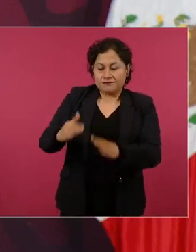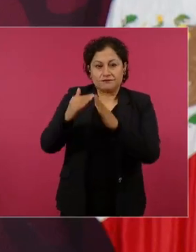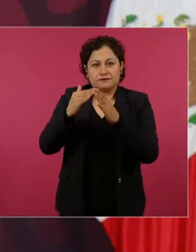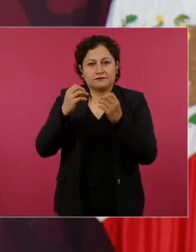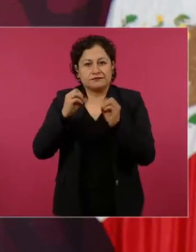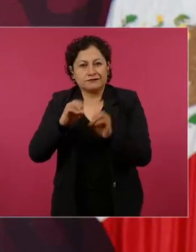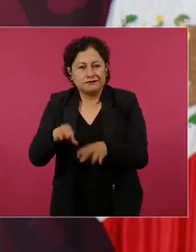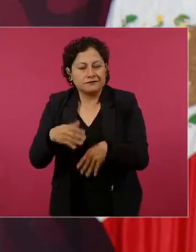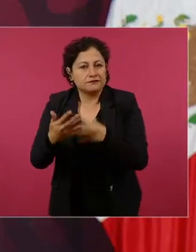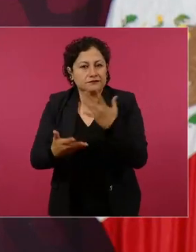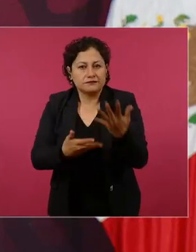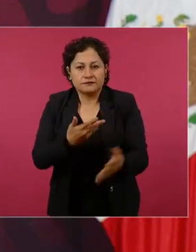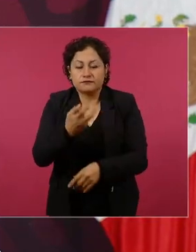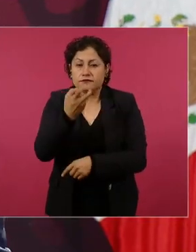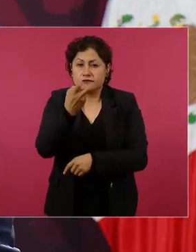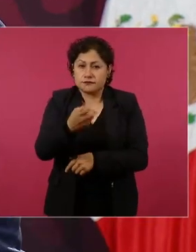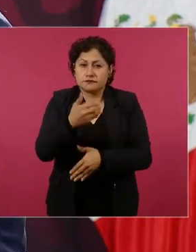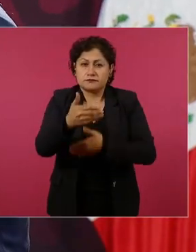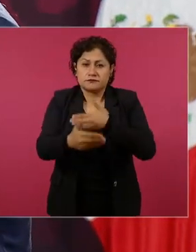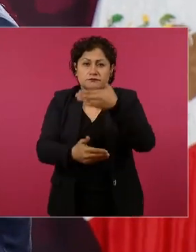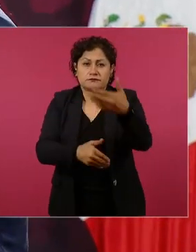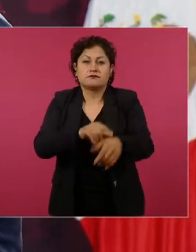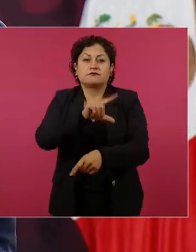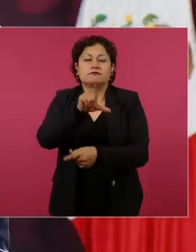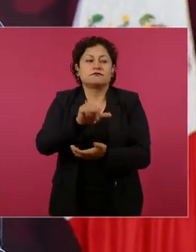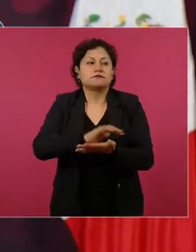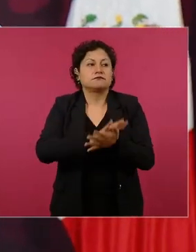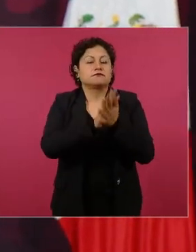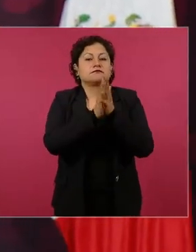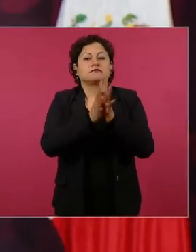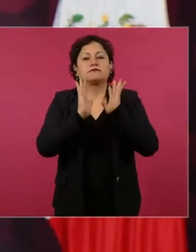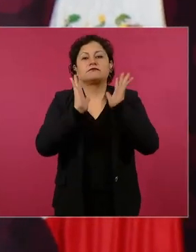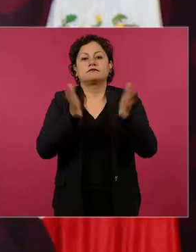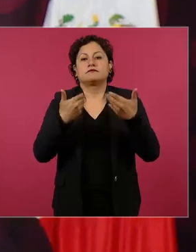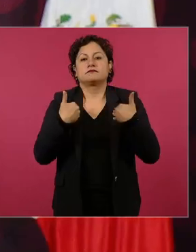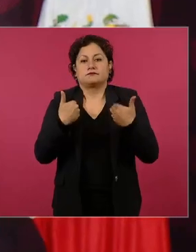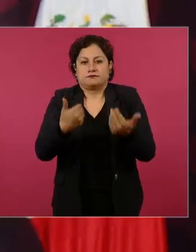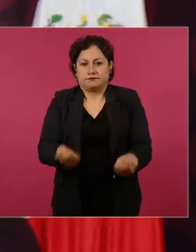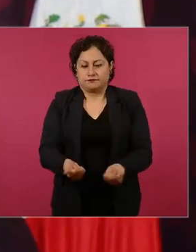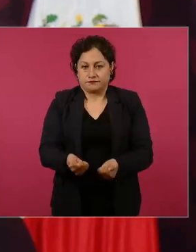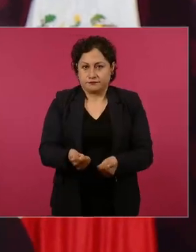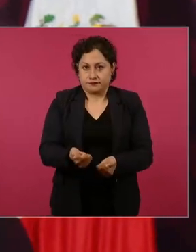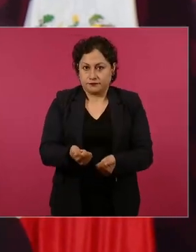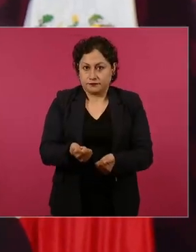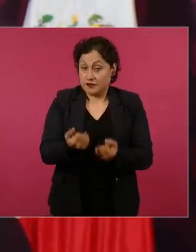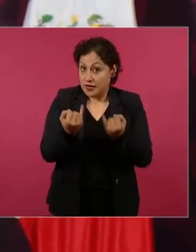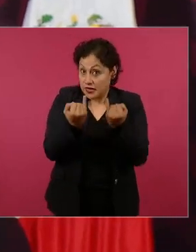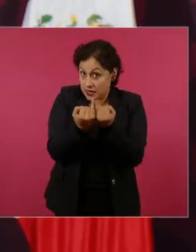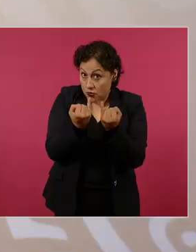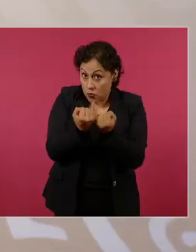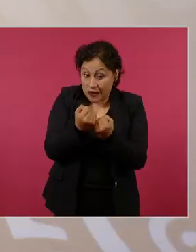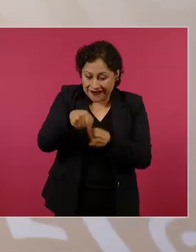Si iniciamos con la reforma al Poder Judicial ahora, si se inicia,